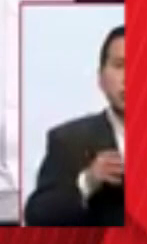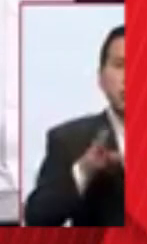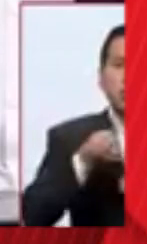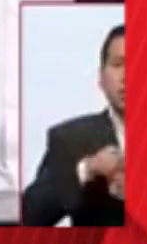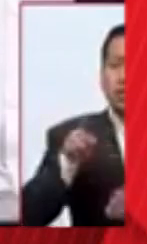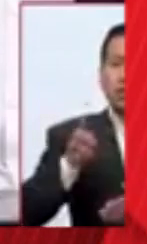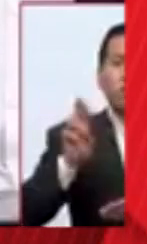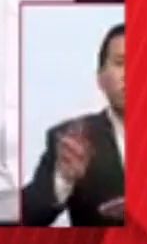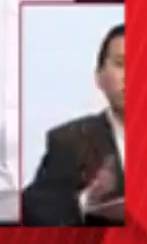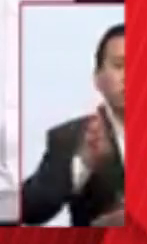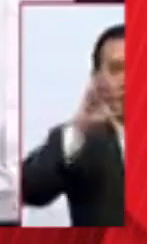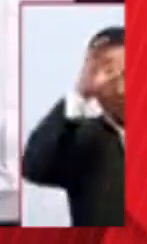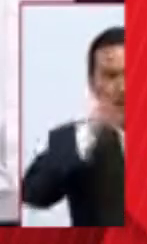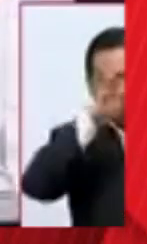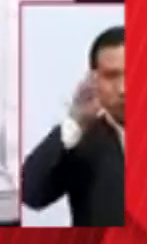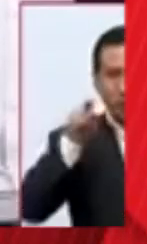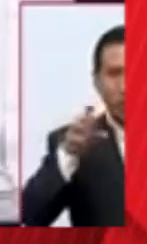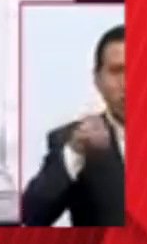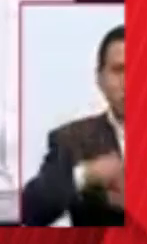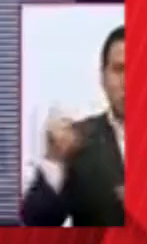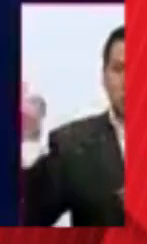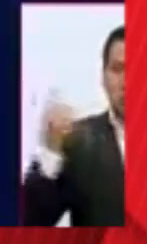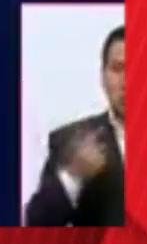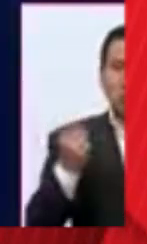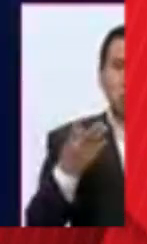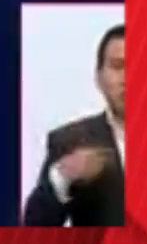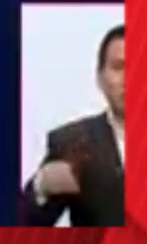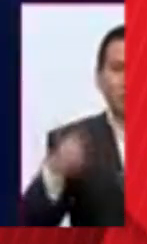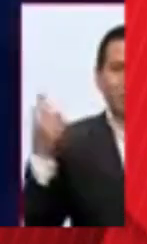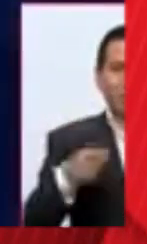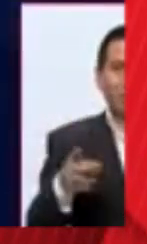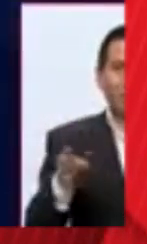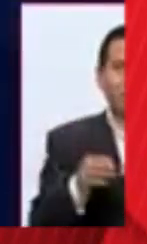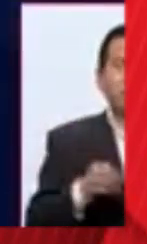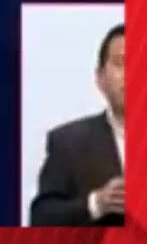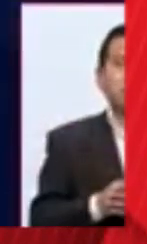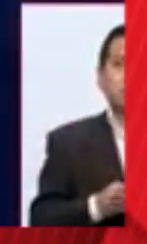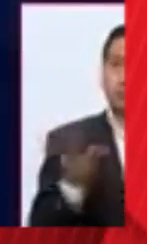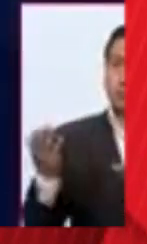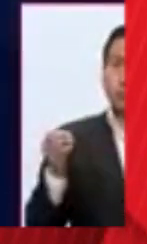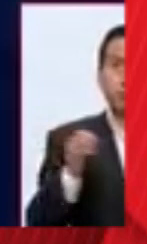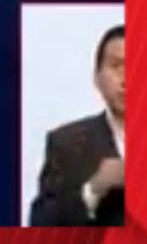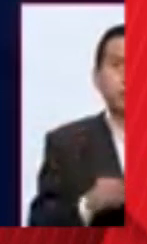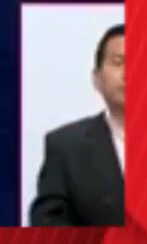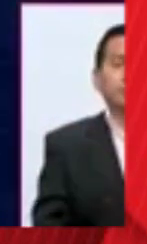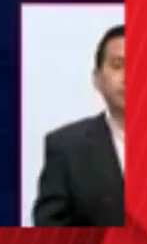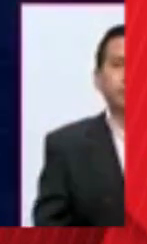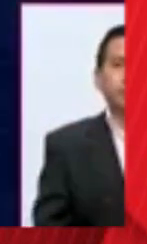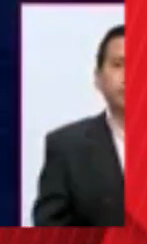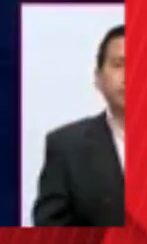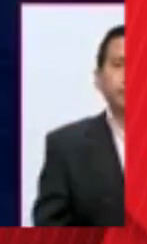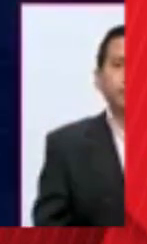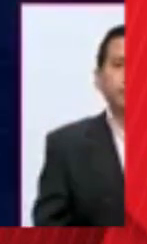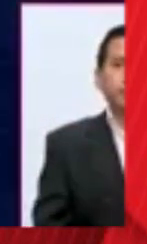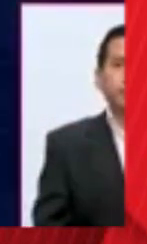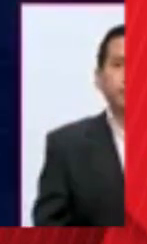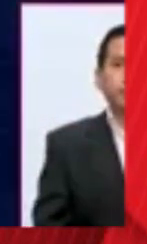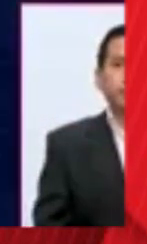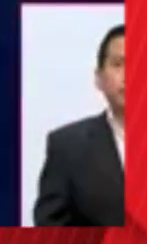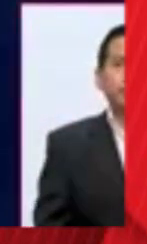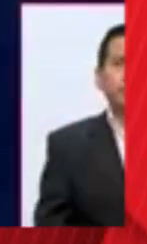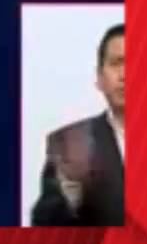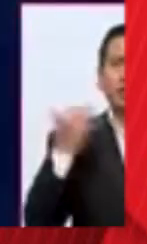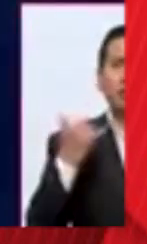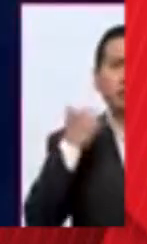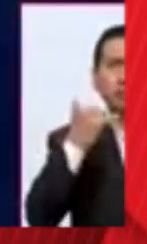2019. Entonces hoy la verdad que Carlos Mesa pues quiere salvarse de los procesos y ahora quiere